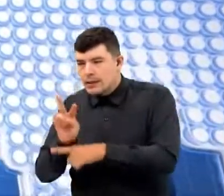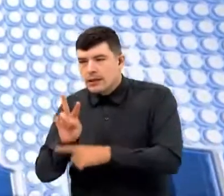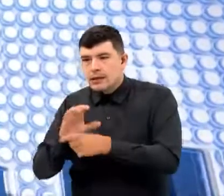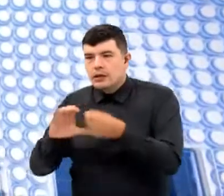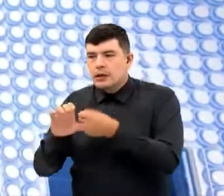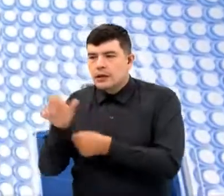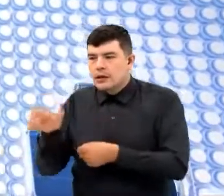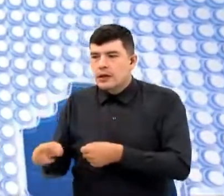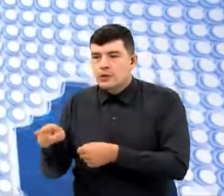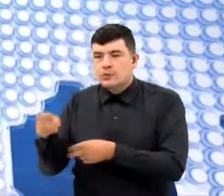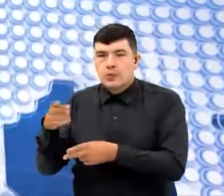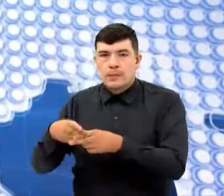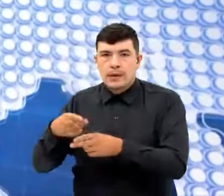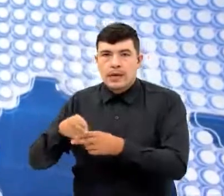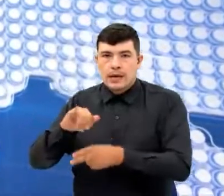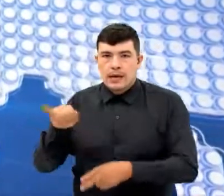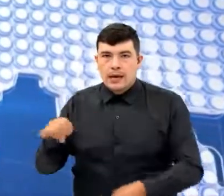Vázquez.